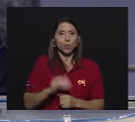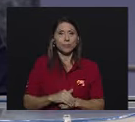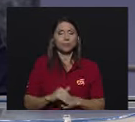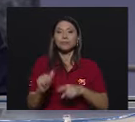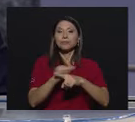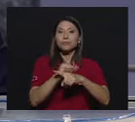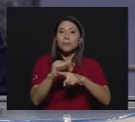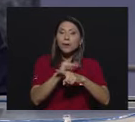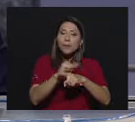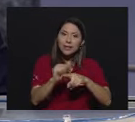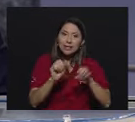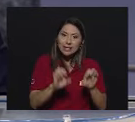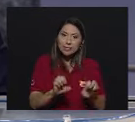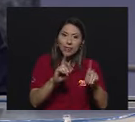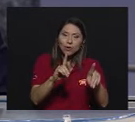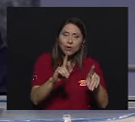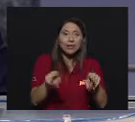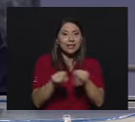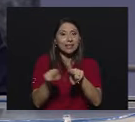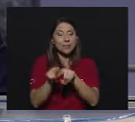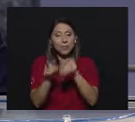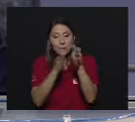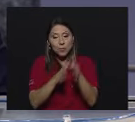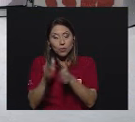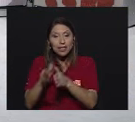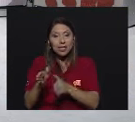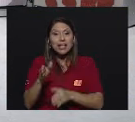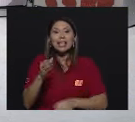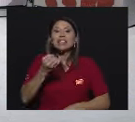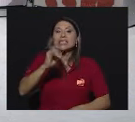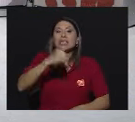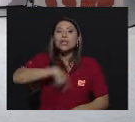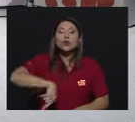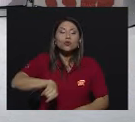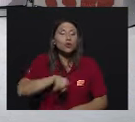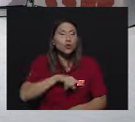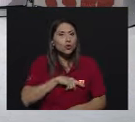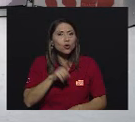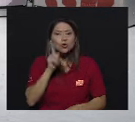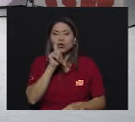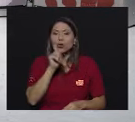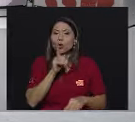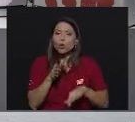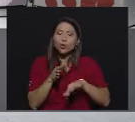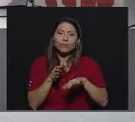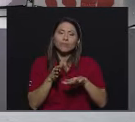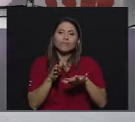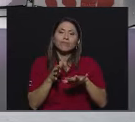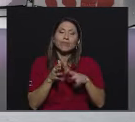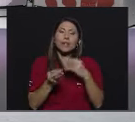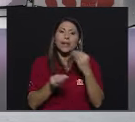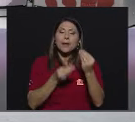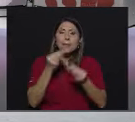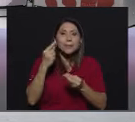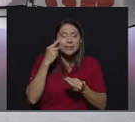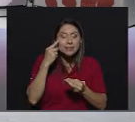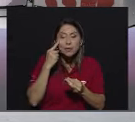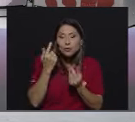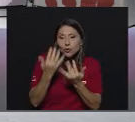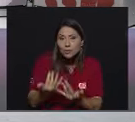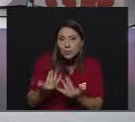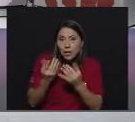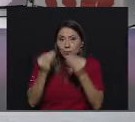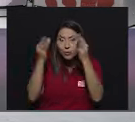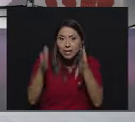prácticas pedagógicas, en términos de formación, si no superamos el paradigma de formación pedagógico-técnico, que es lo que esperaríamos